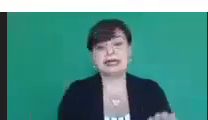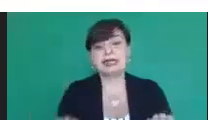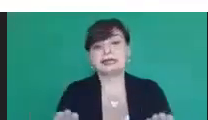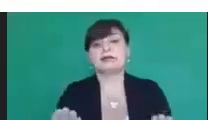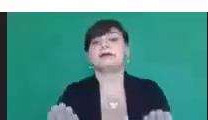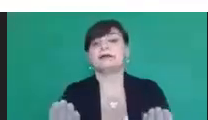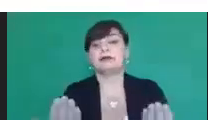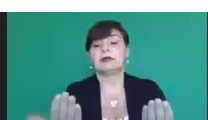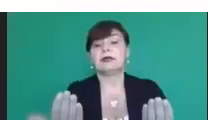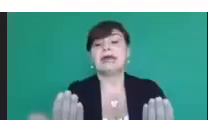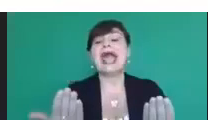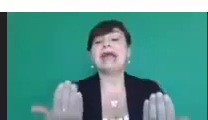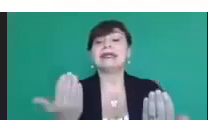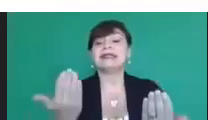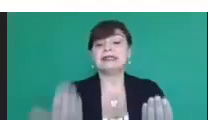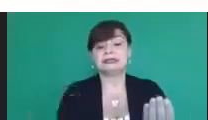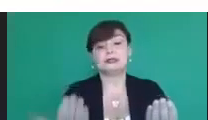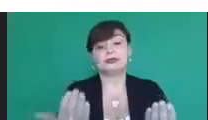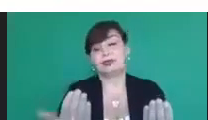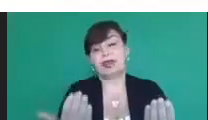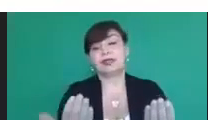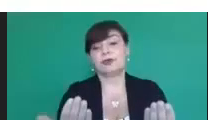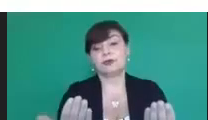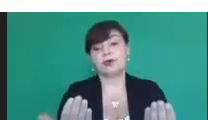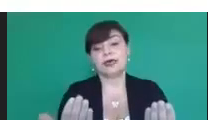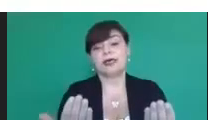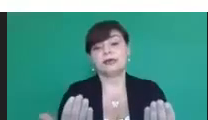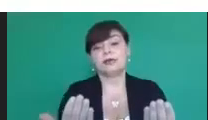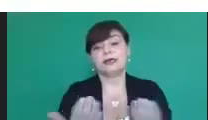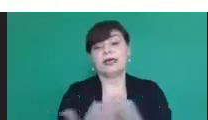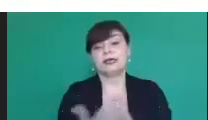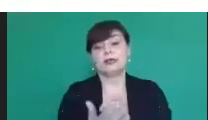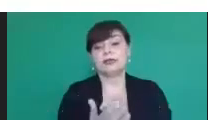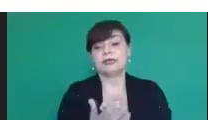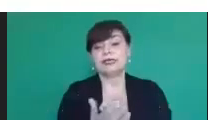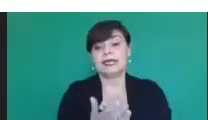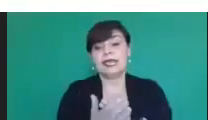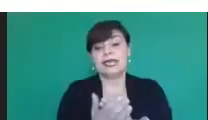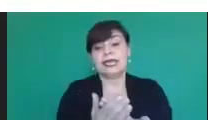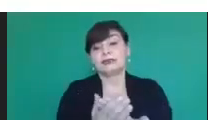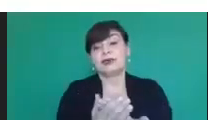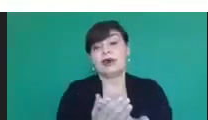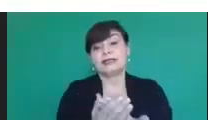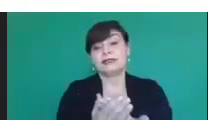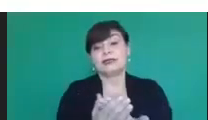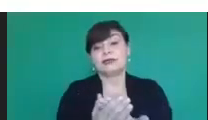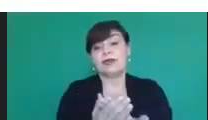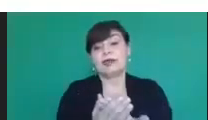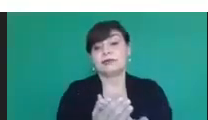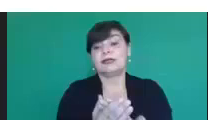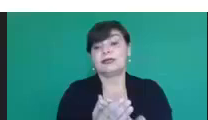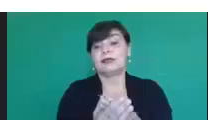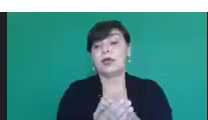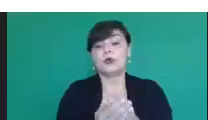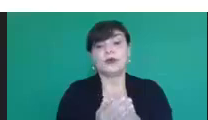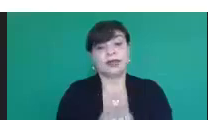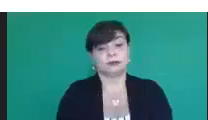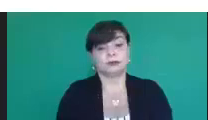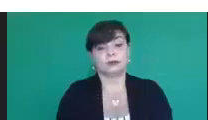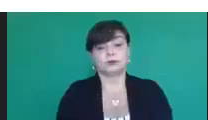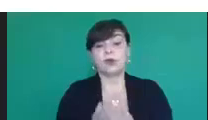seguir garantizando la inocuidad alimentaria. Entonces, esto ha sido realmente un